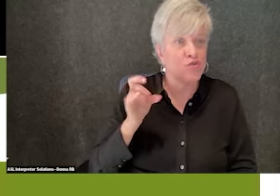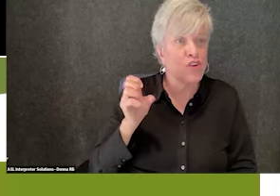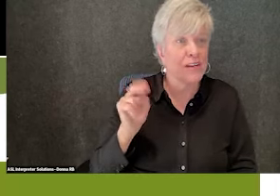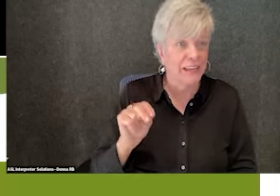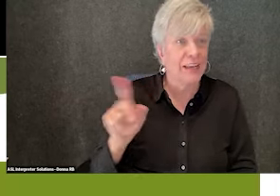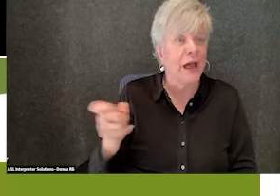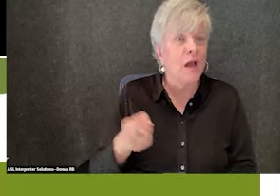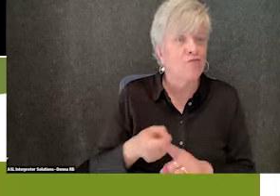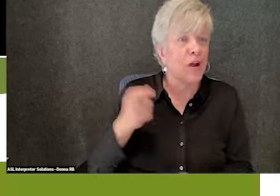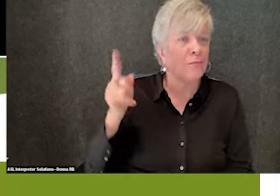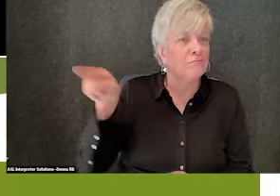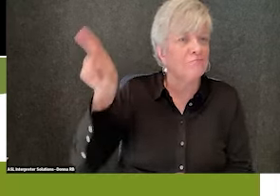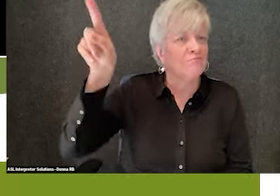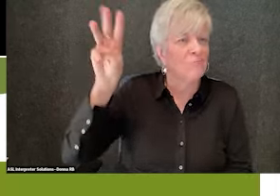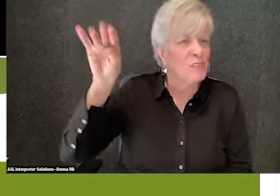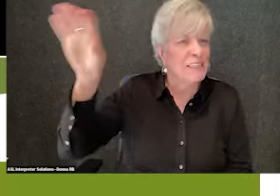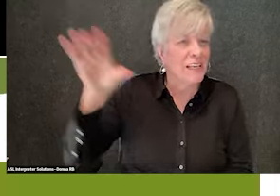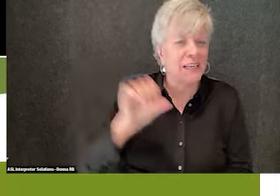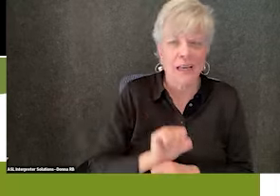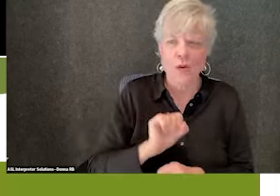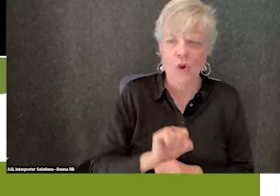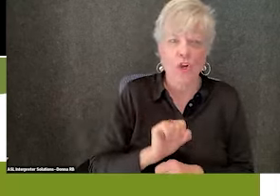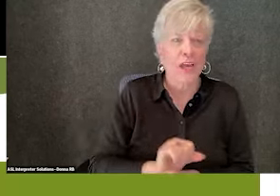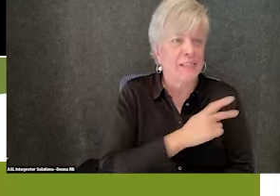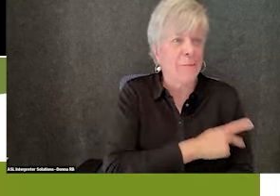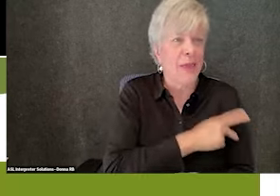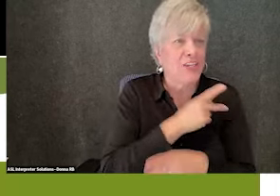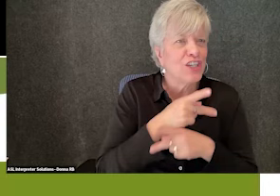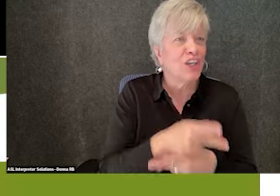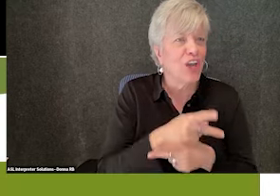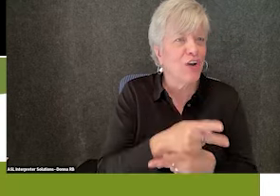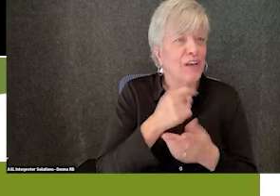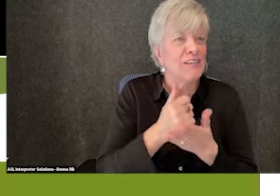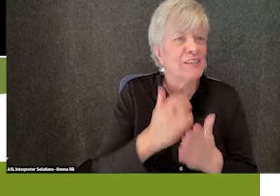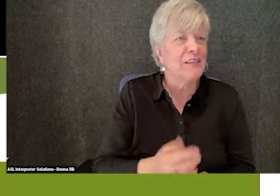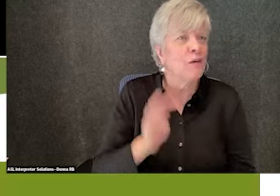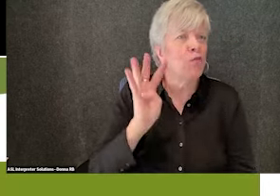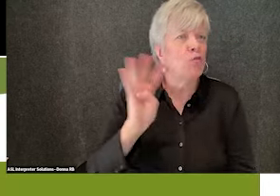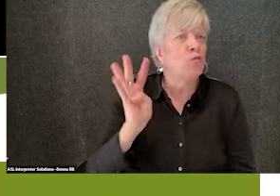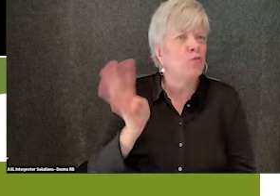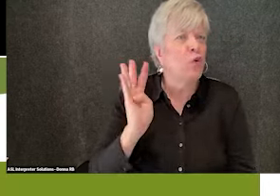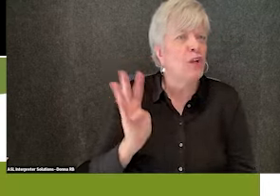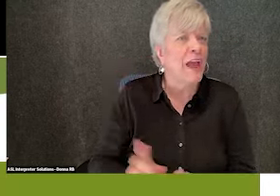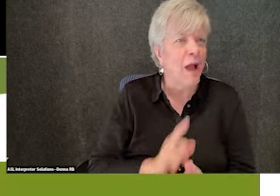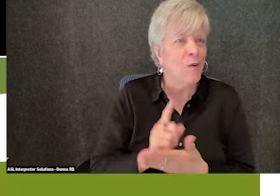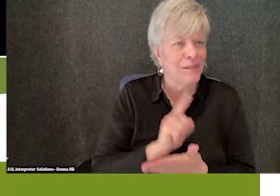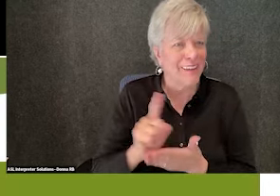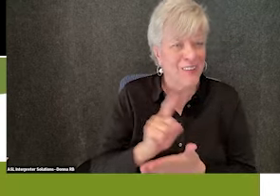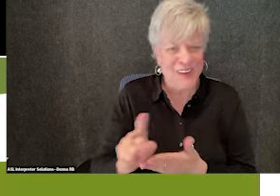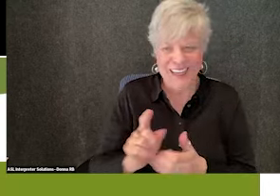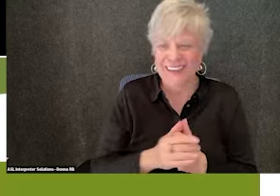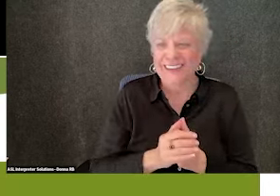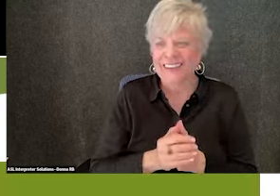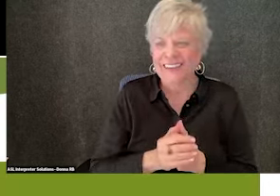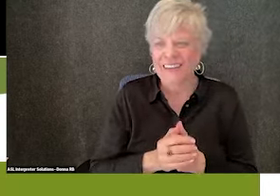pacientes. Tengo 21 años. Trabajo tiempo completo de los 40 horas. Yo utilizo